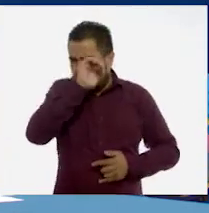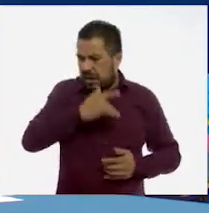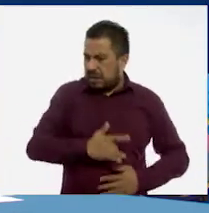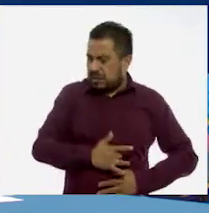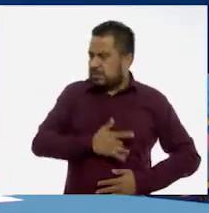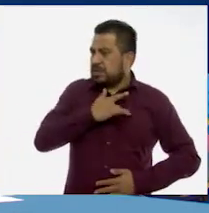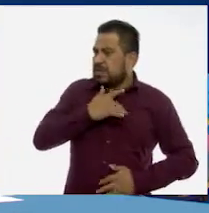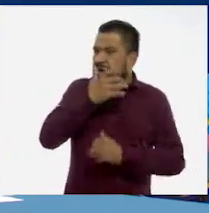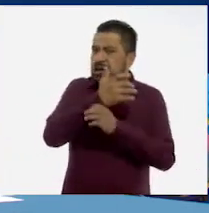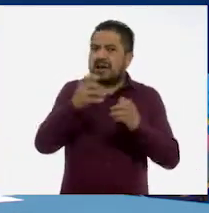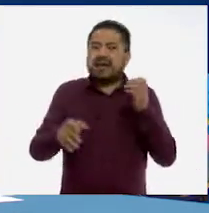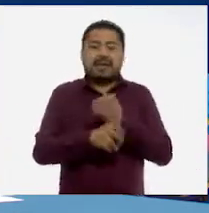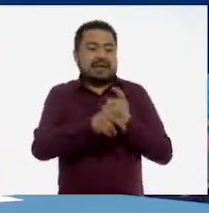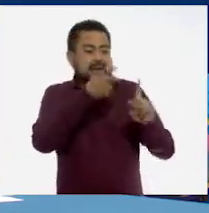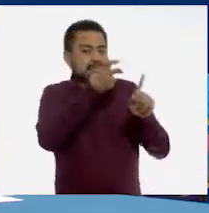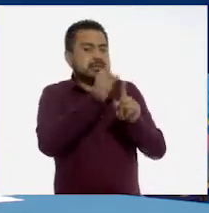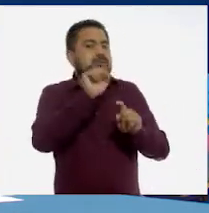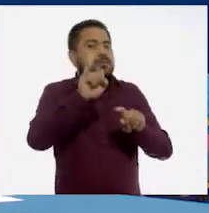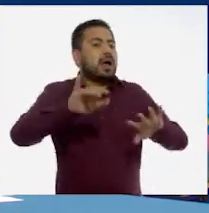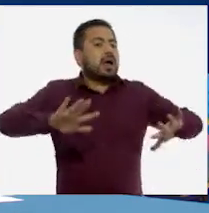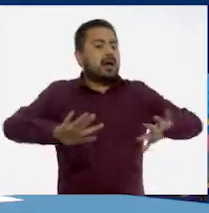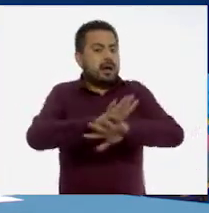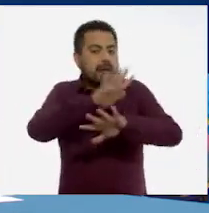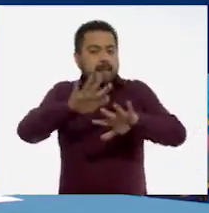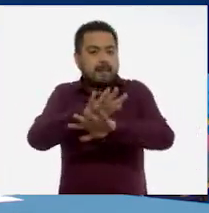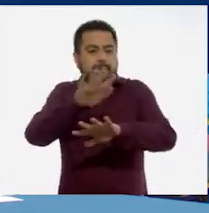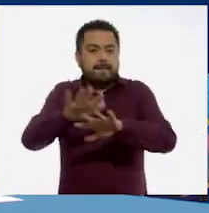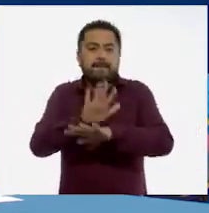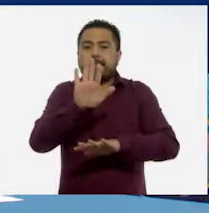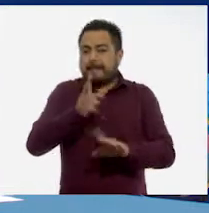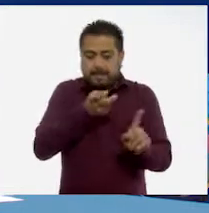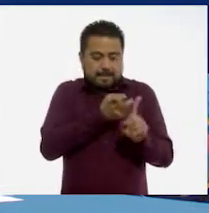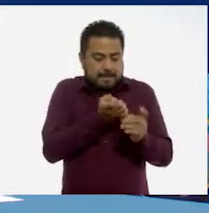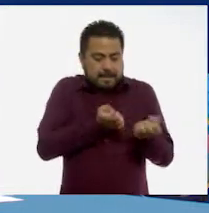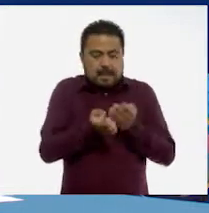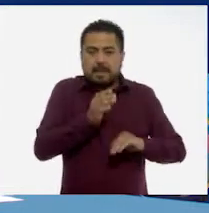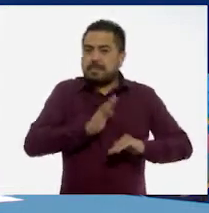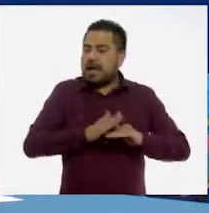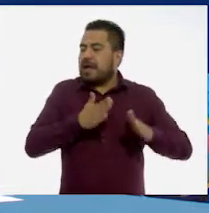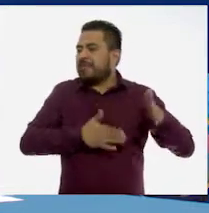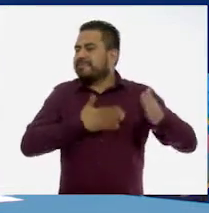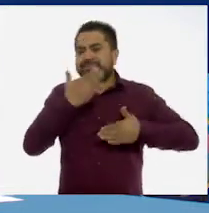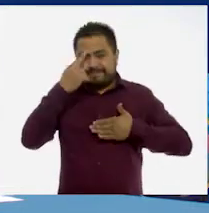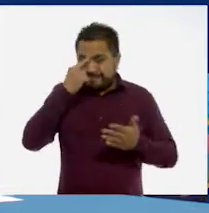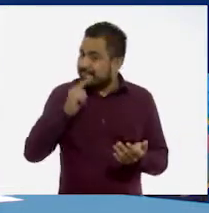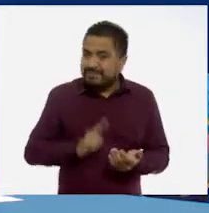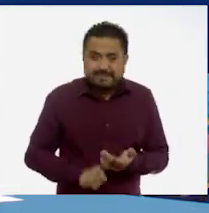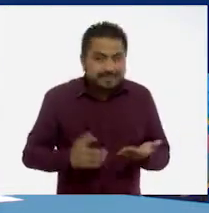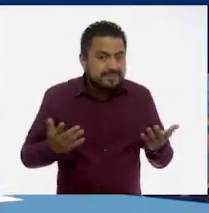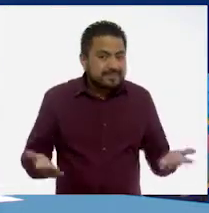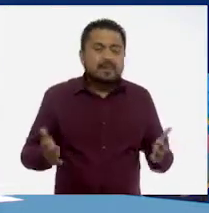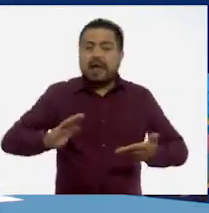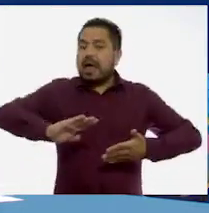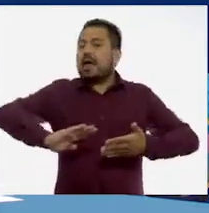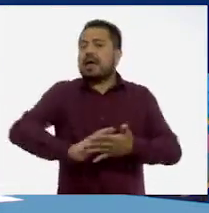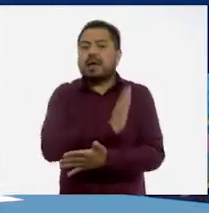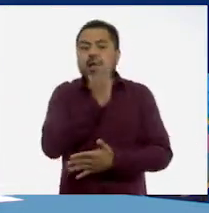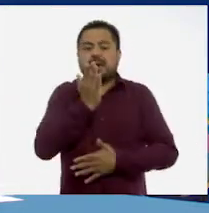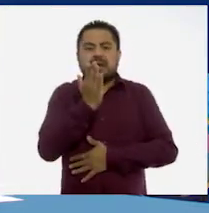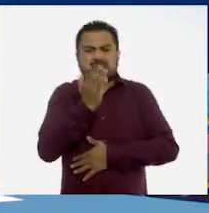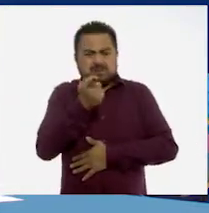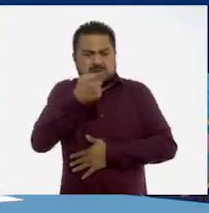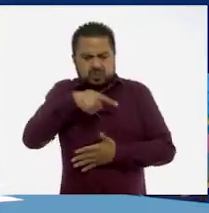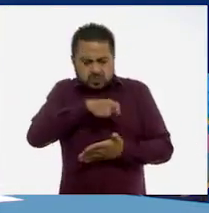sentir las acciones, eso sí cambia. Este ejercicio es muy divertido, ¿no creen? Además, debemos notar que